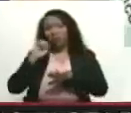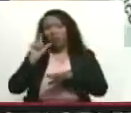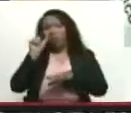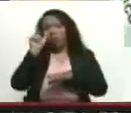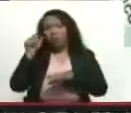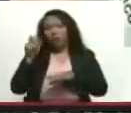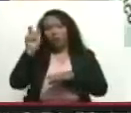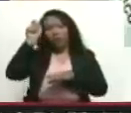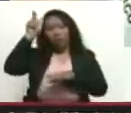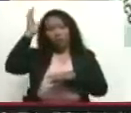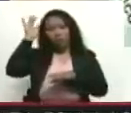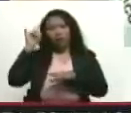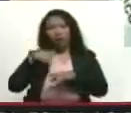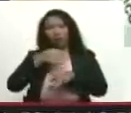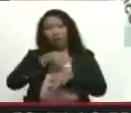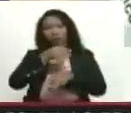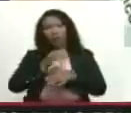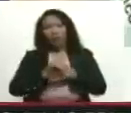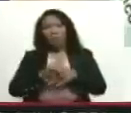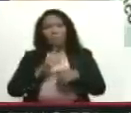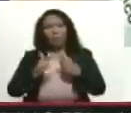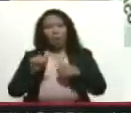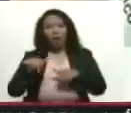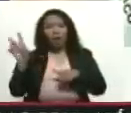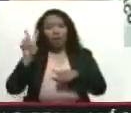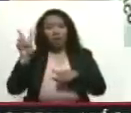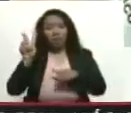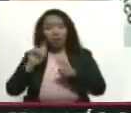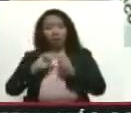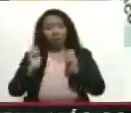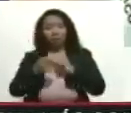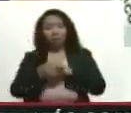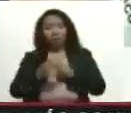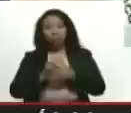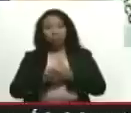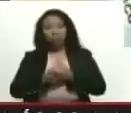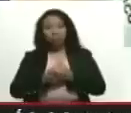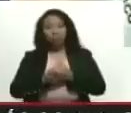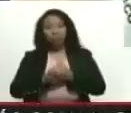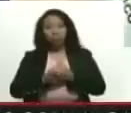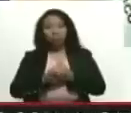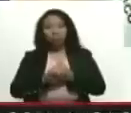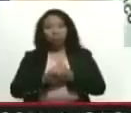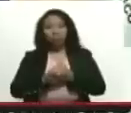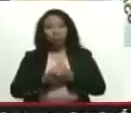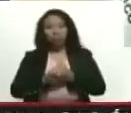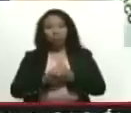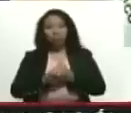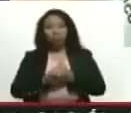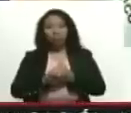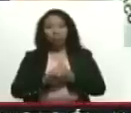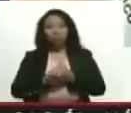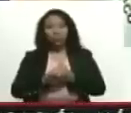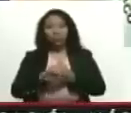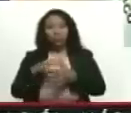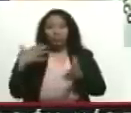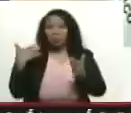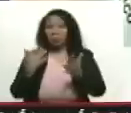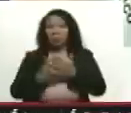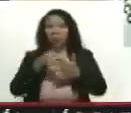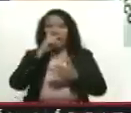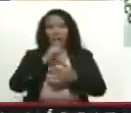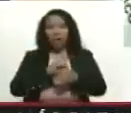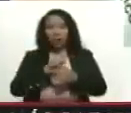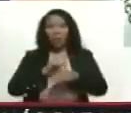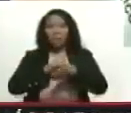Pero las cosas en Venezuela han cambiado desde hace ya varios años, cuando hay un